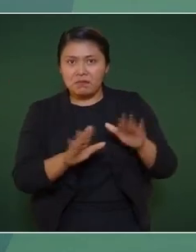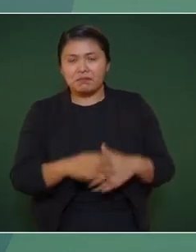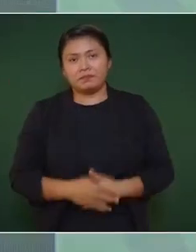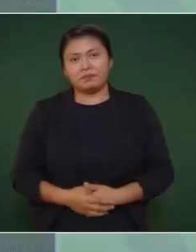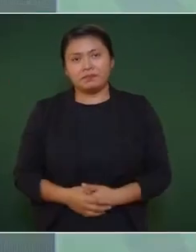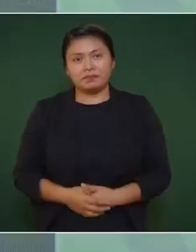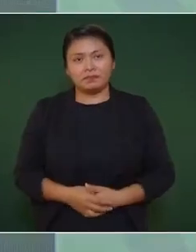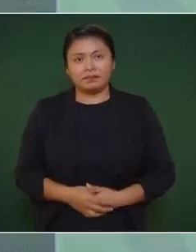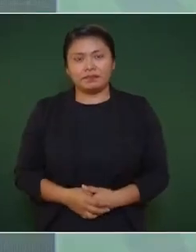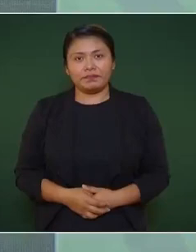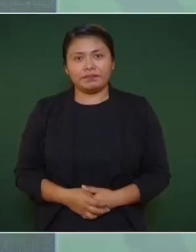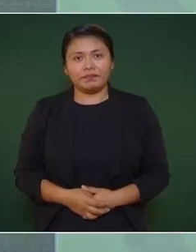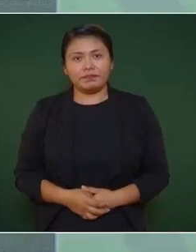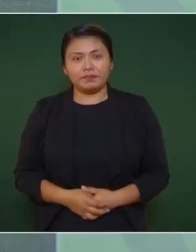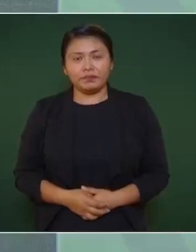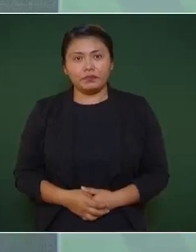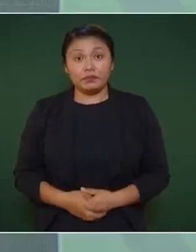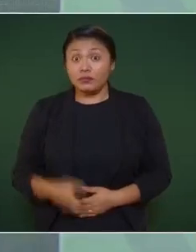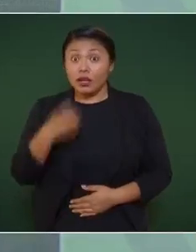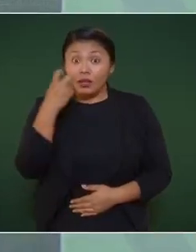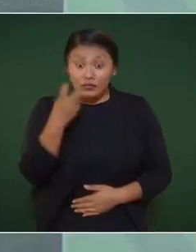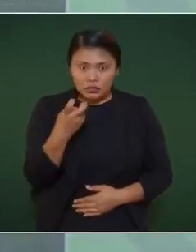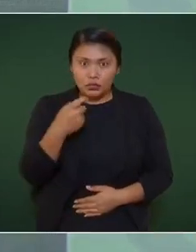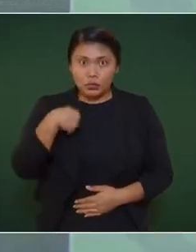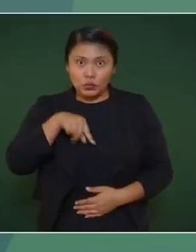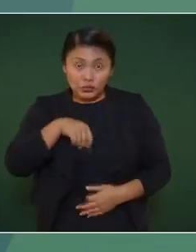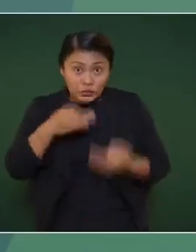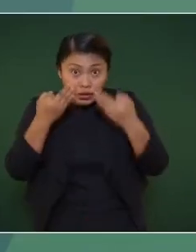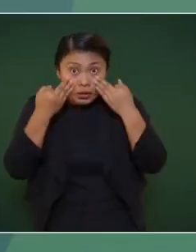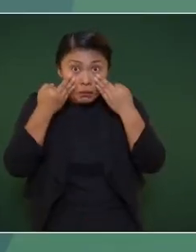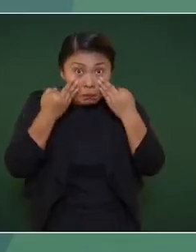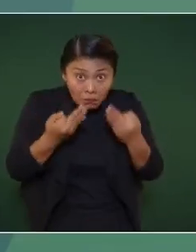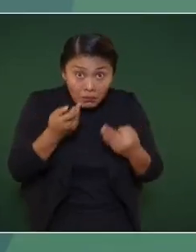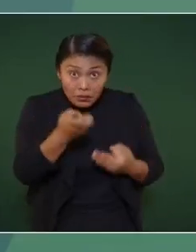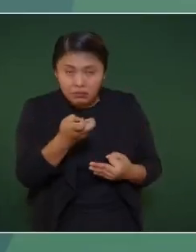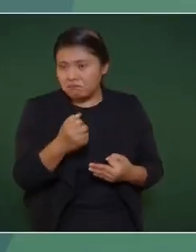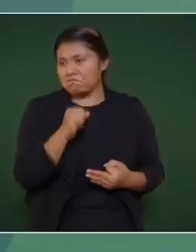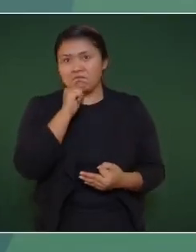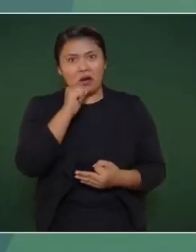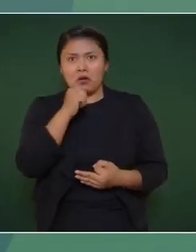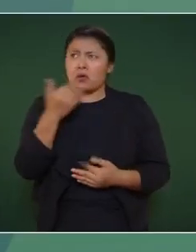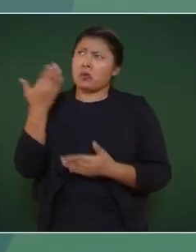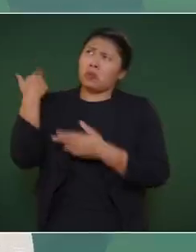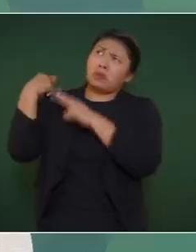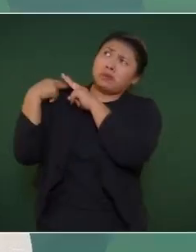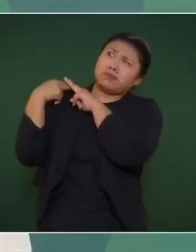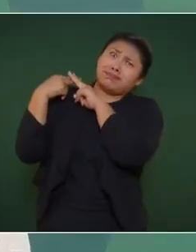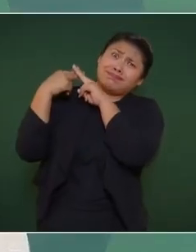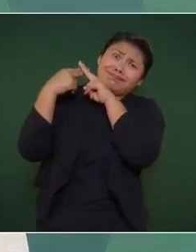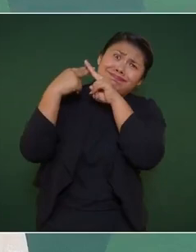Y esto no se había visto en décadas.